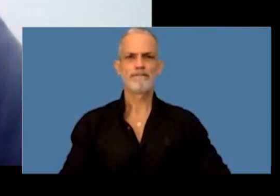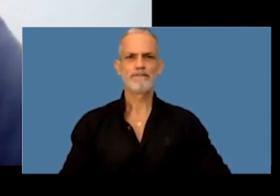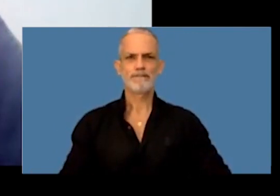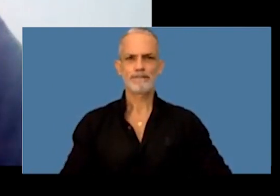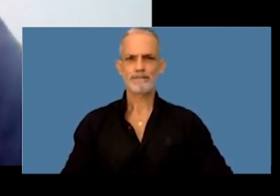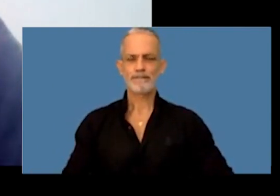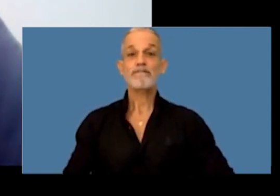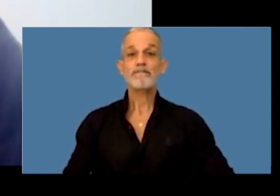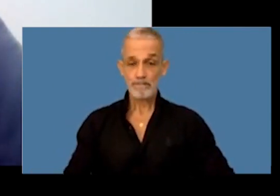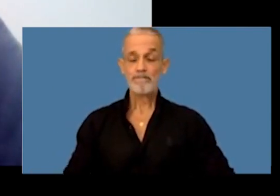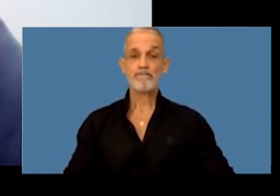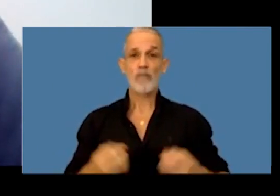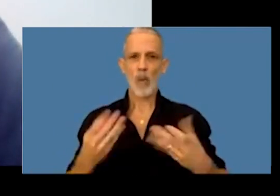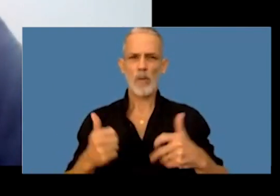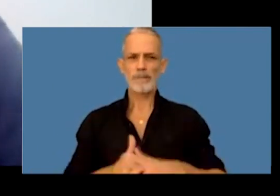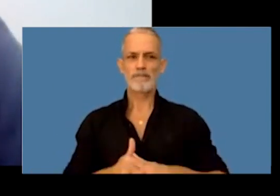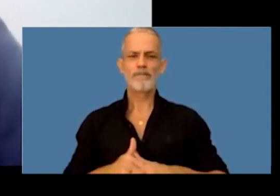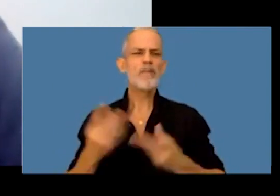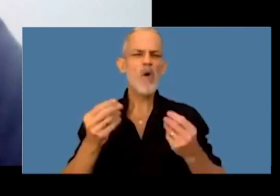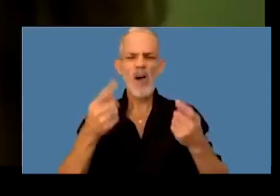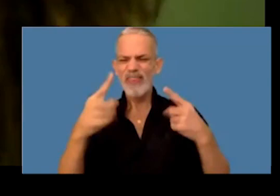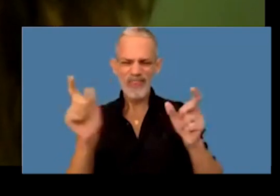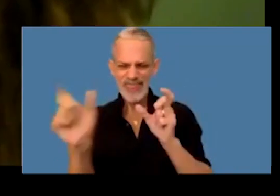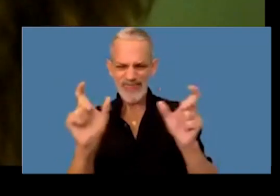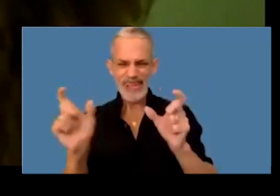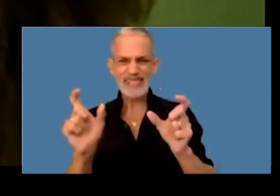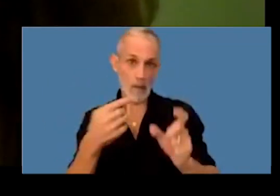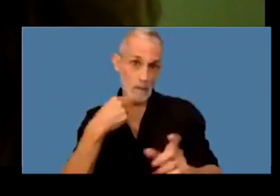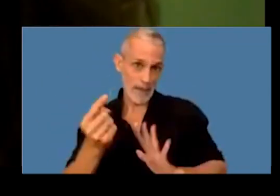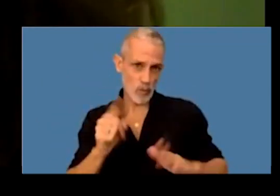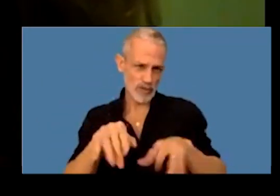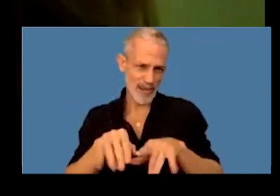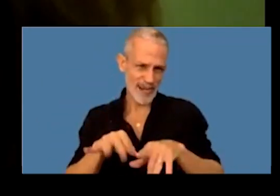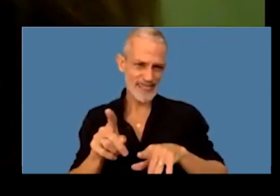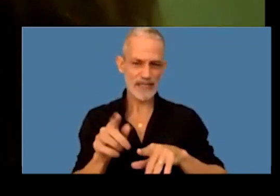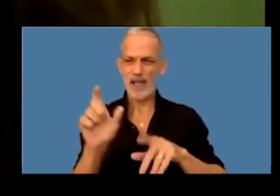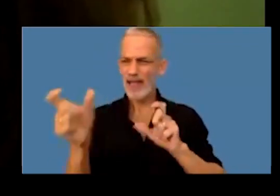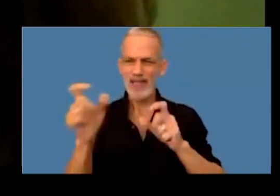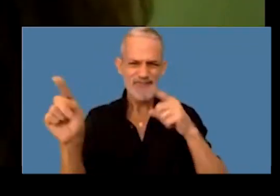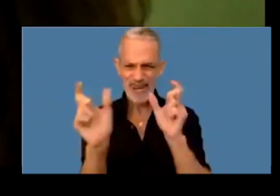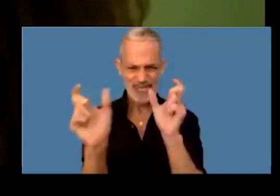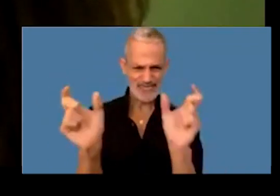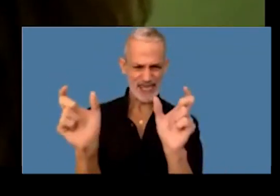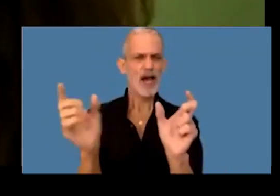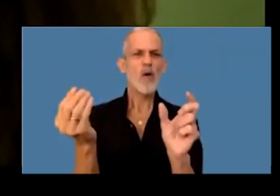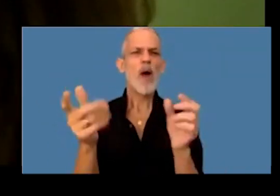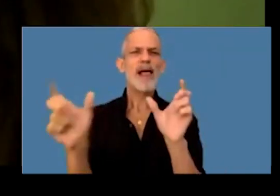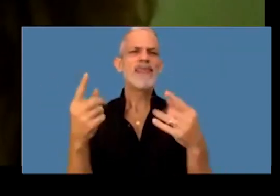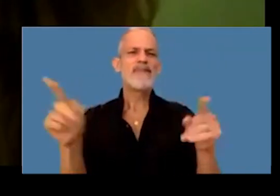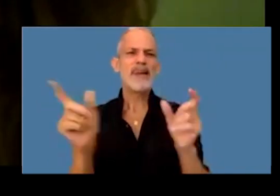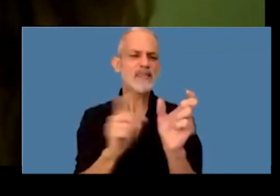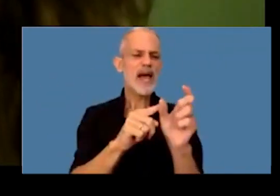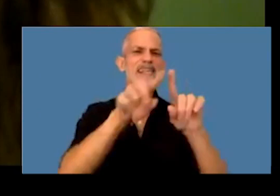Bueno, muy bien. ¿Cuál es la diferencia, perdón, ahí también la pregunta, mientras Robo busca la próxima, ¿cuál es la diferencia entre el certificado